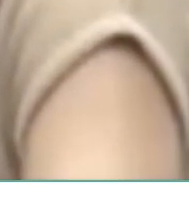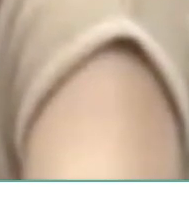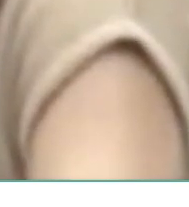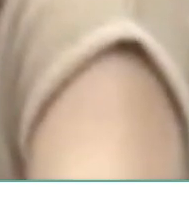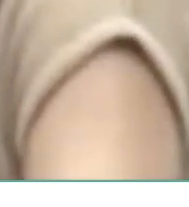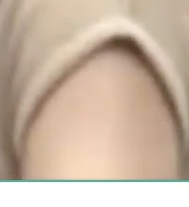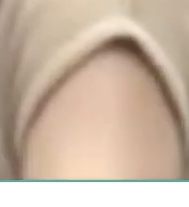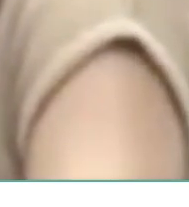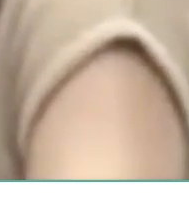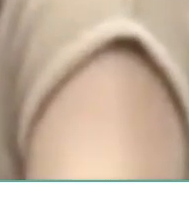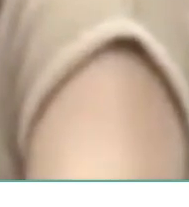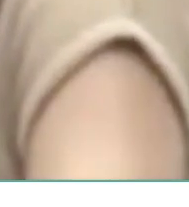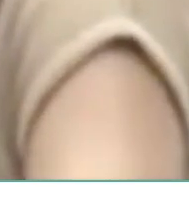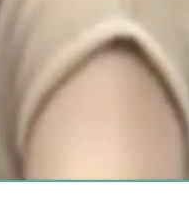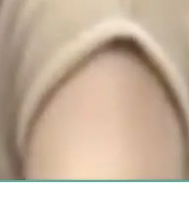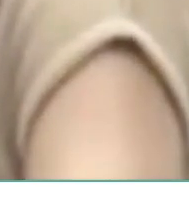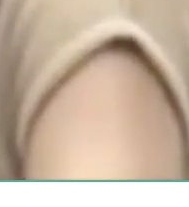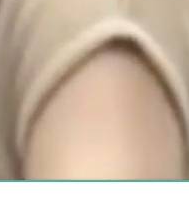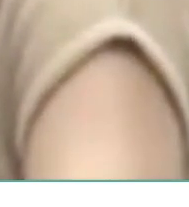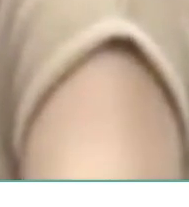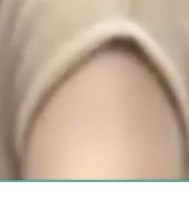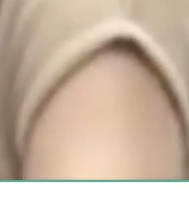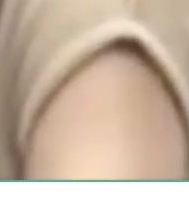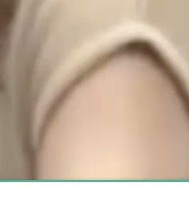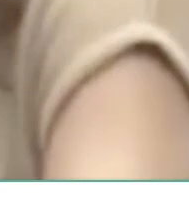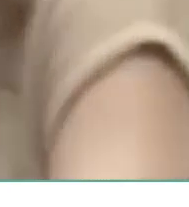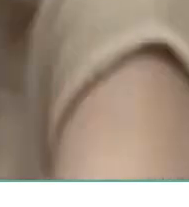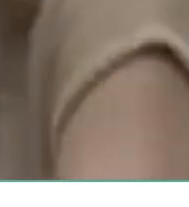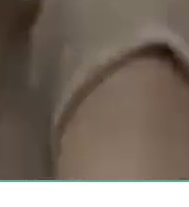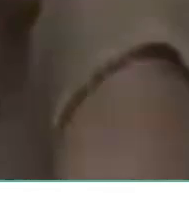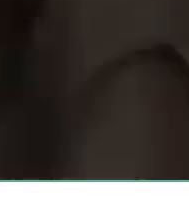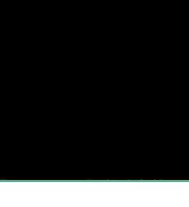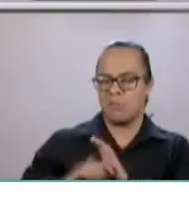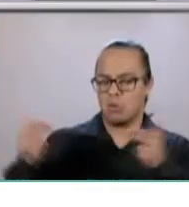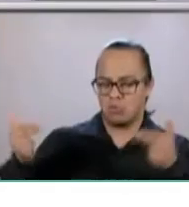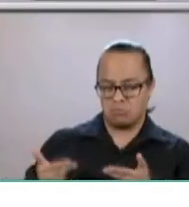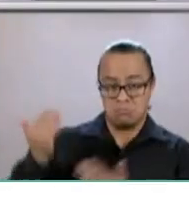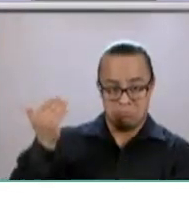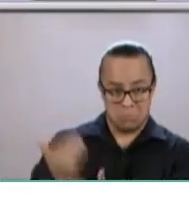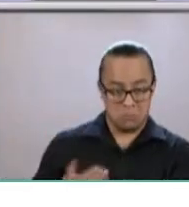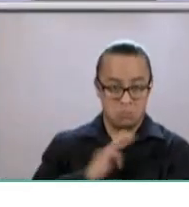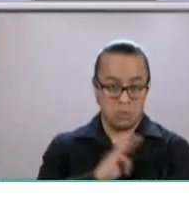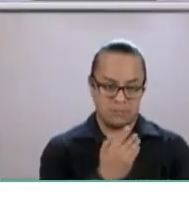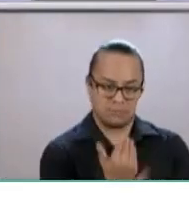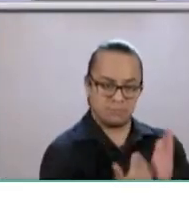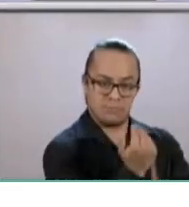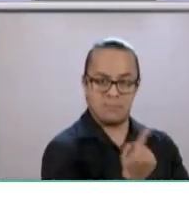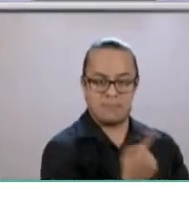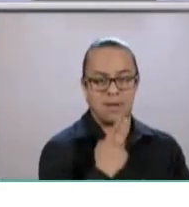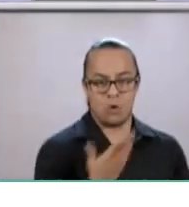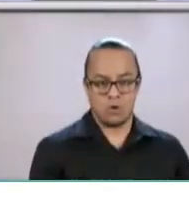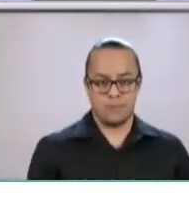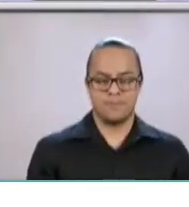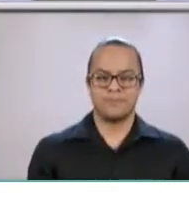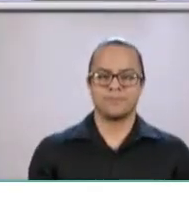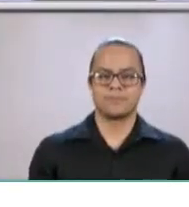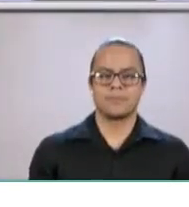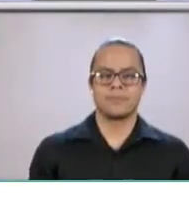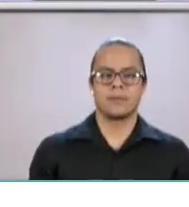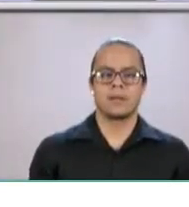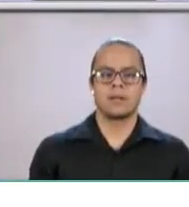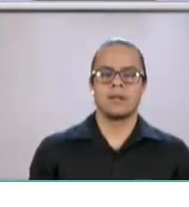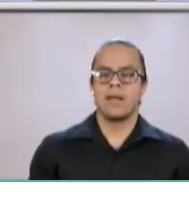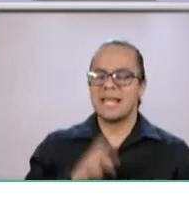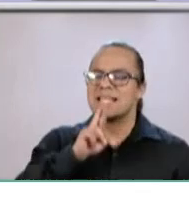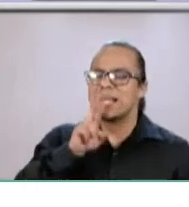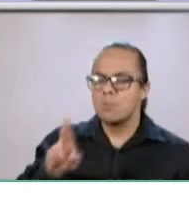las encuestas de preferencias electorales hacia la presidencia del 2012. Bien, gracias. Mira, antes de contestar a tu pregunta,